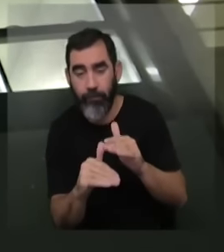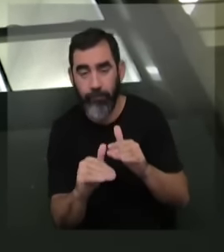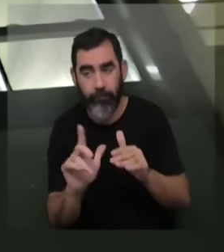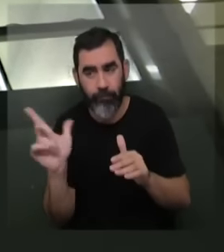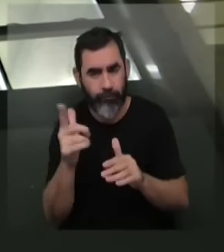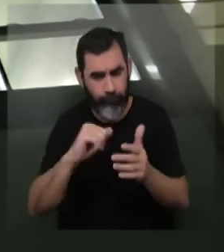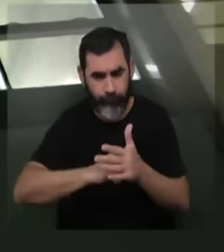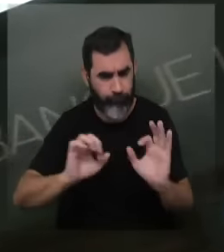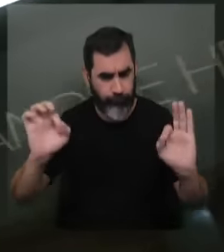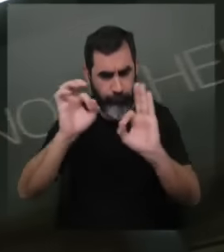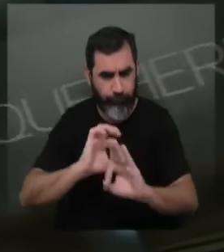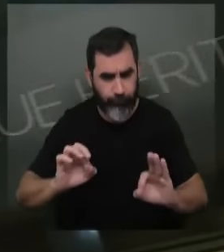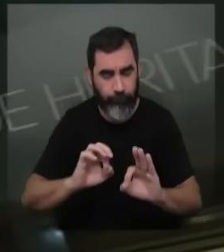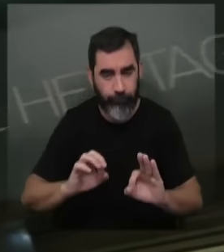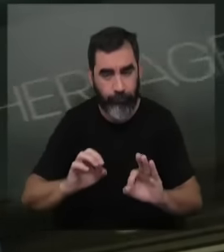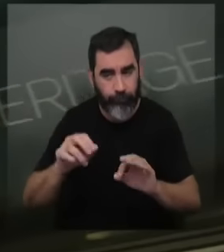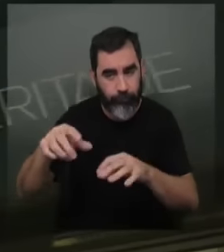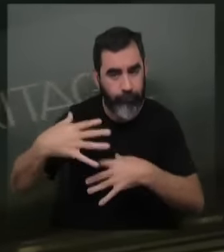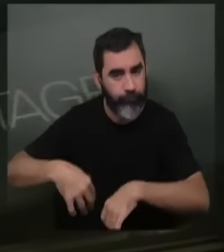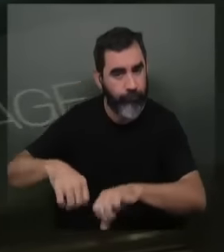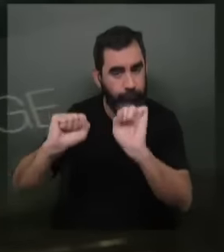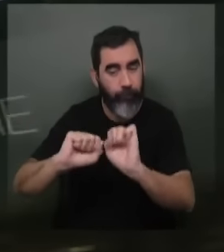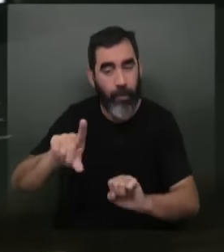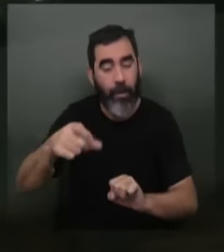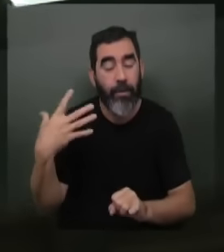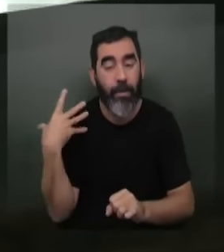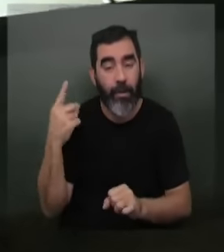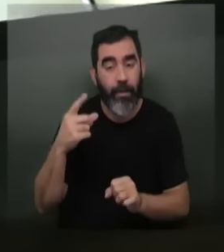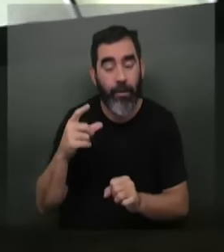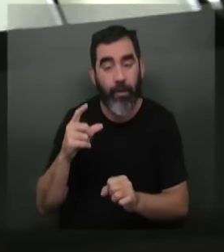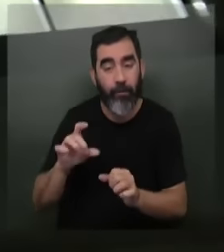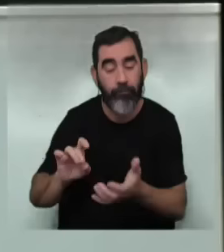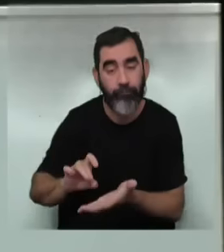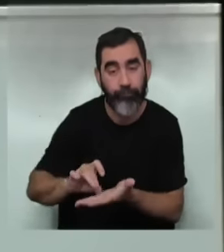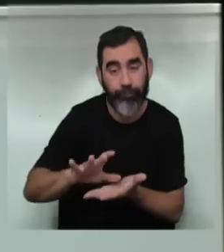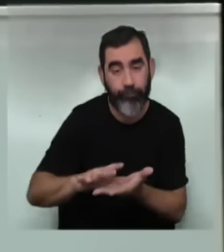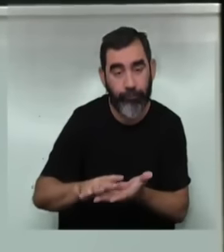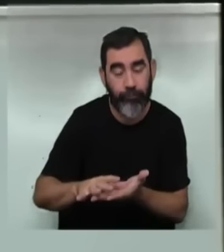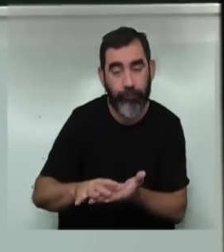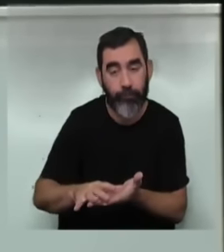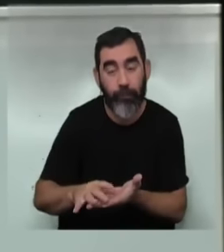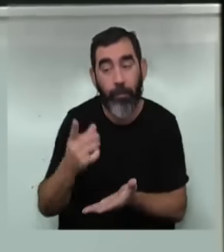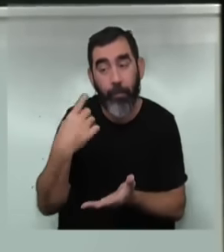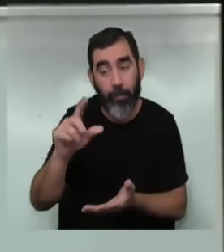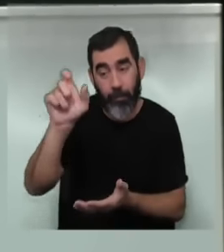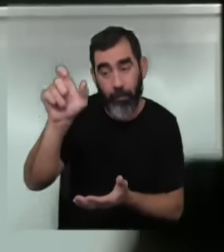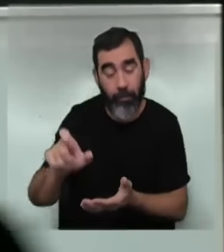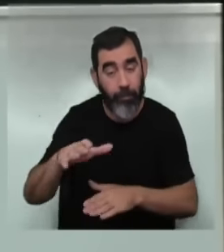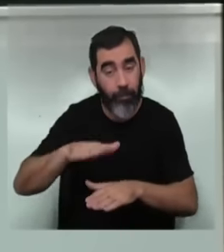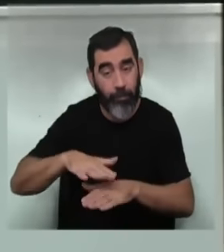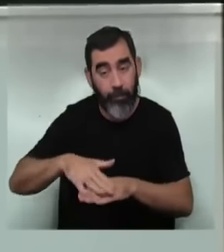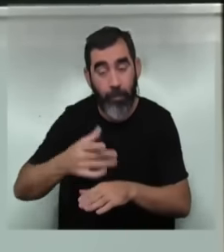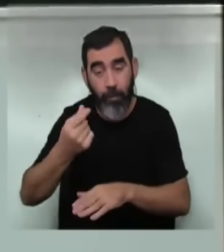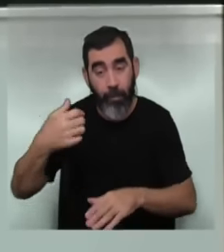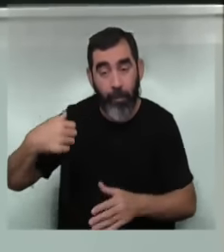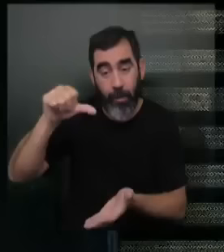realmente en el banco una vez que este esquema fue develado la ex gerenta fue desvinculada y acusada de estafa sin embargo un valijero como se llama a quienes trasladan